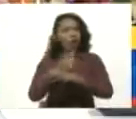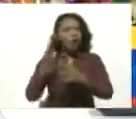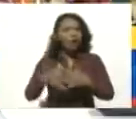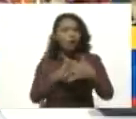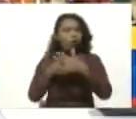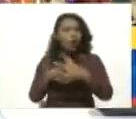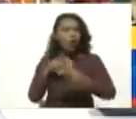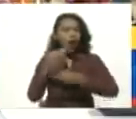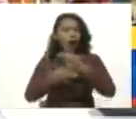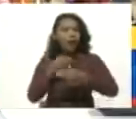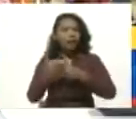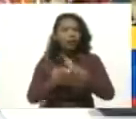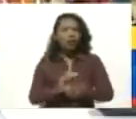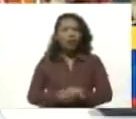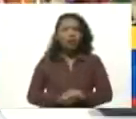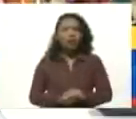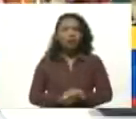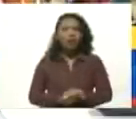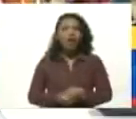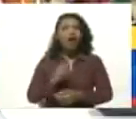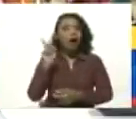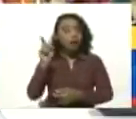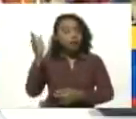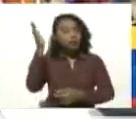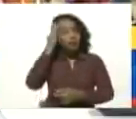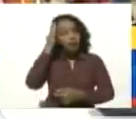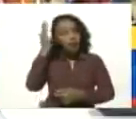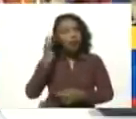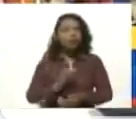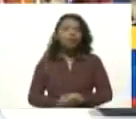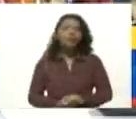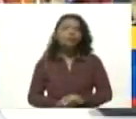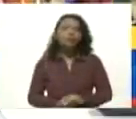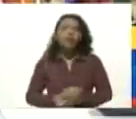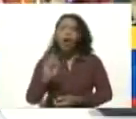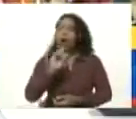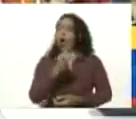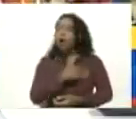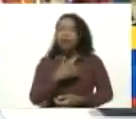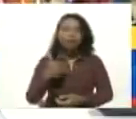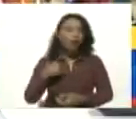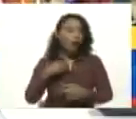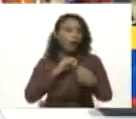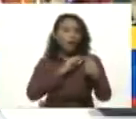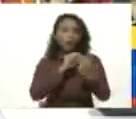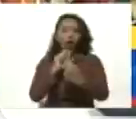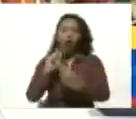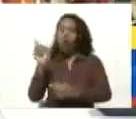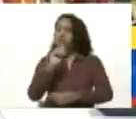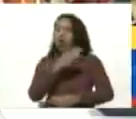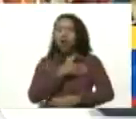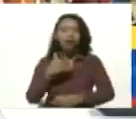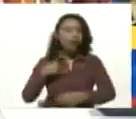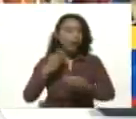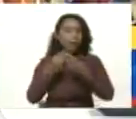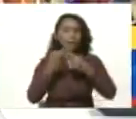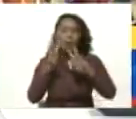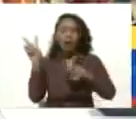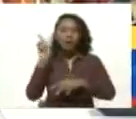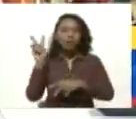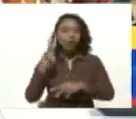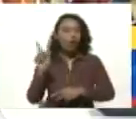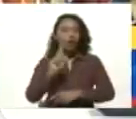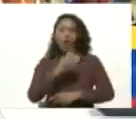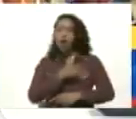actuó. Lo sabía. No quieren diálogo, no quieren paz para Venezuela, no